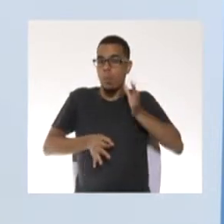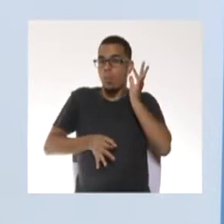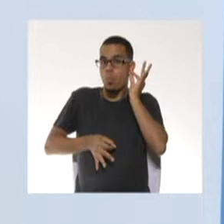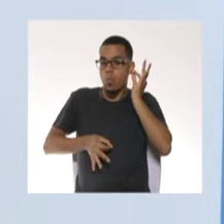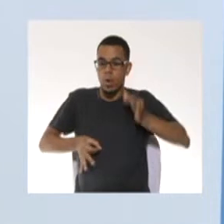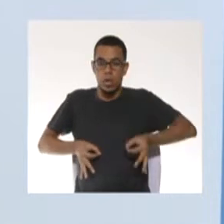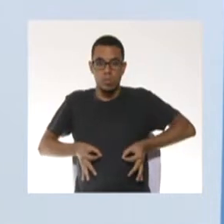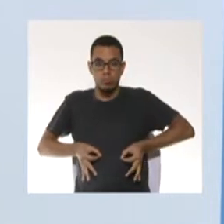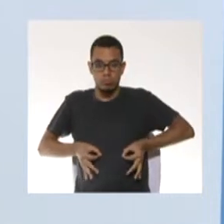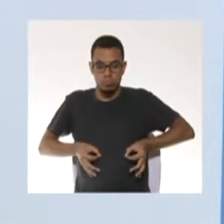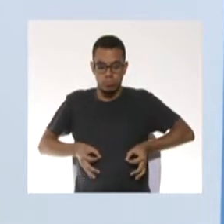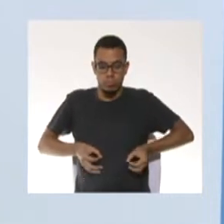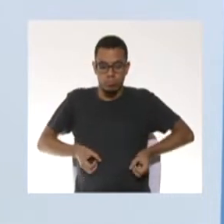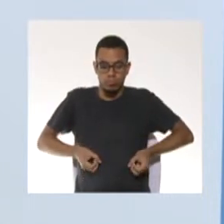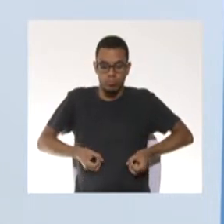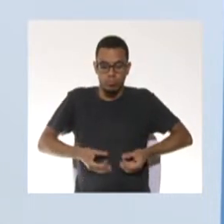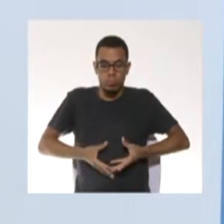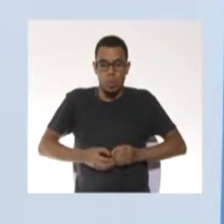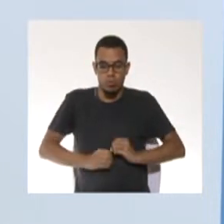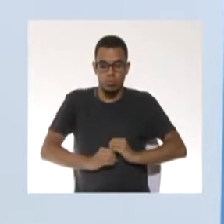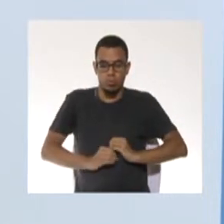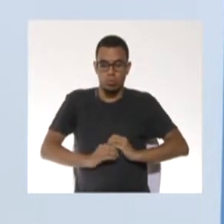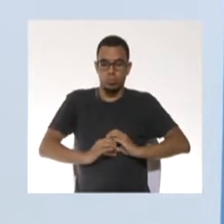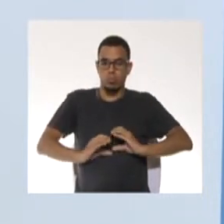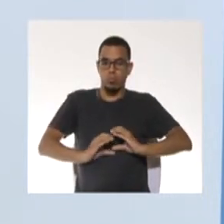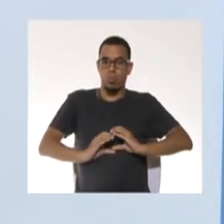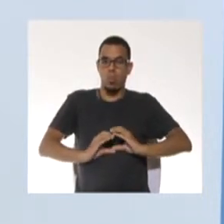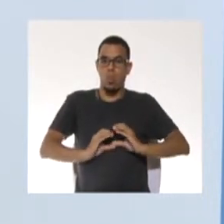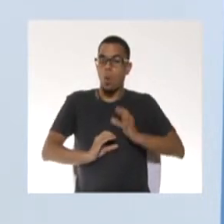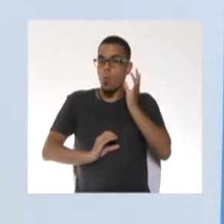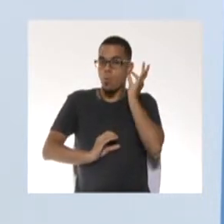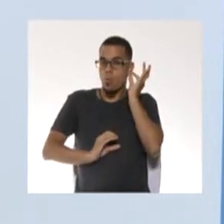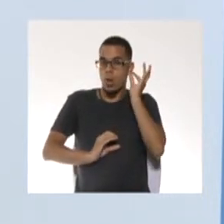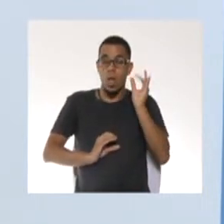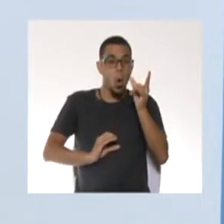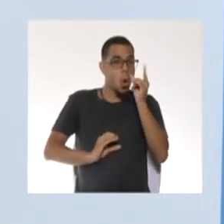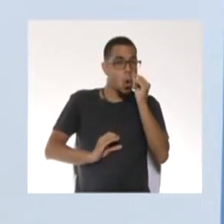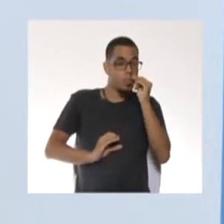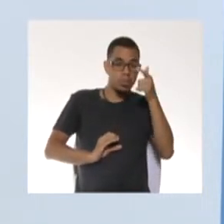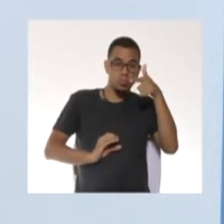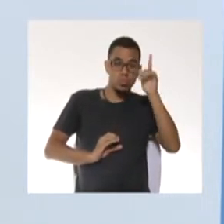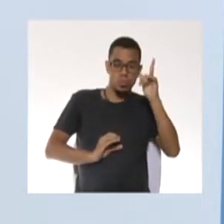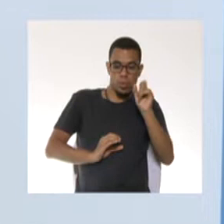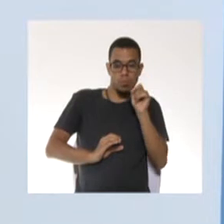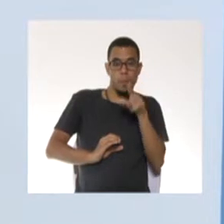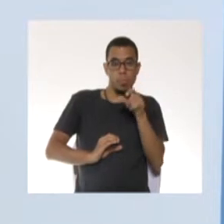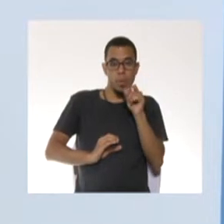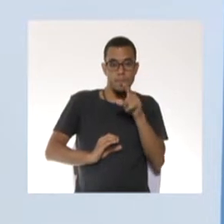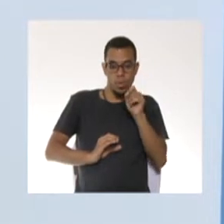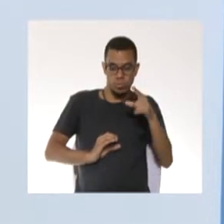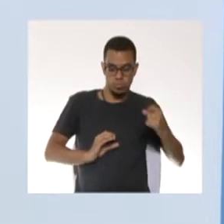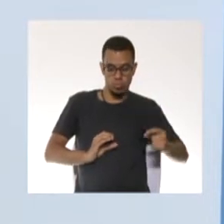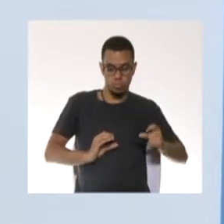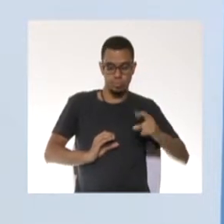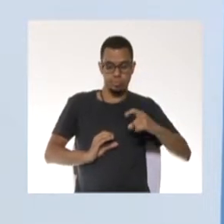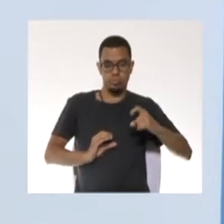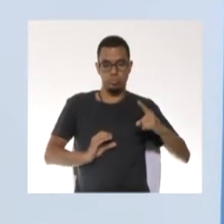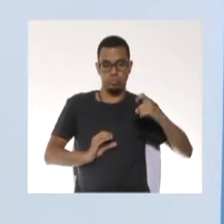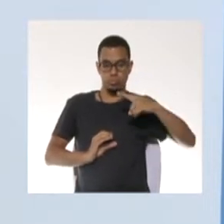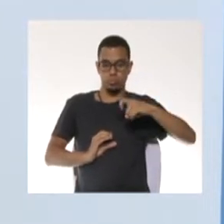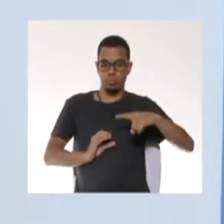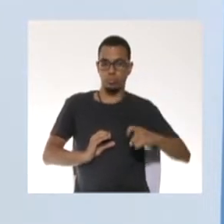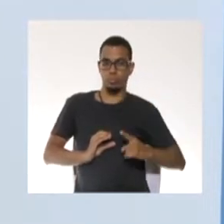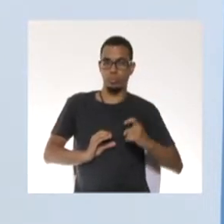¿verdad? Y los testículos van a producir los espermatozoides, que en el proceso de fecundación van a dar origen a el nuevo